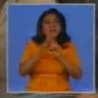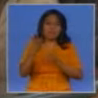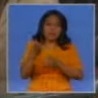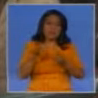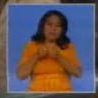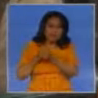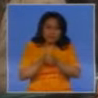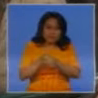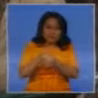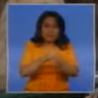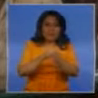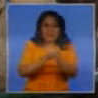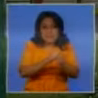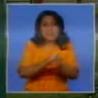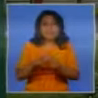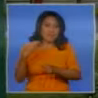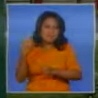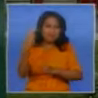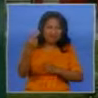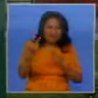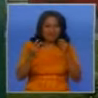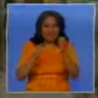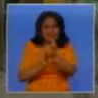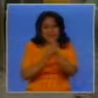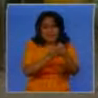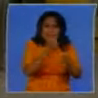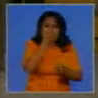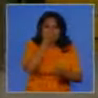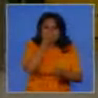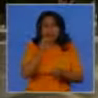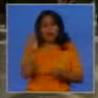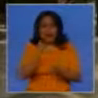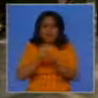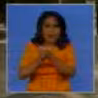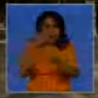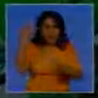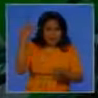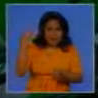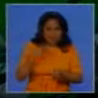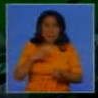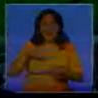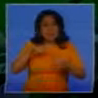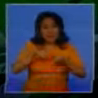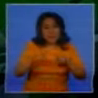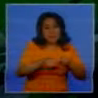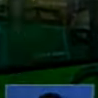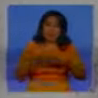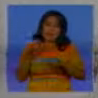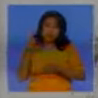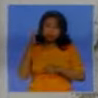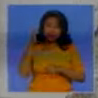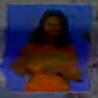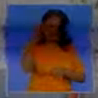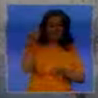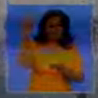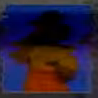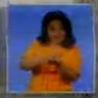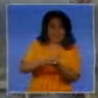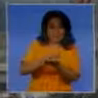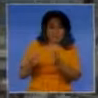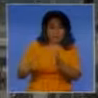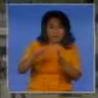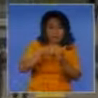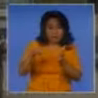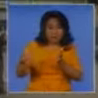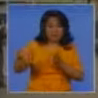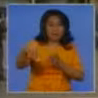transporte público, que saldrá desde las estaciones de la Río Coca, La Ofelia y La Ye, hacia el Parque Bicentenario y viceversa, ya que todo el evento se prevé que